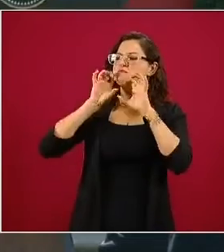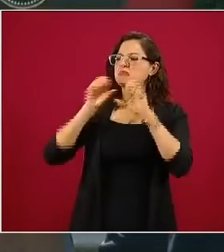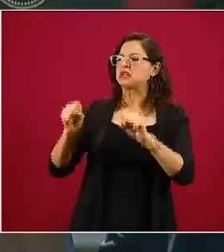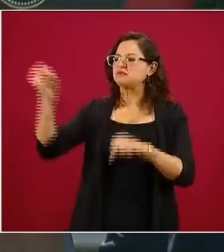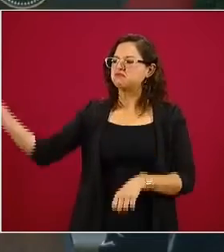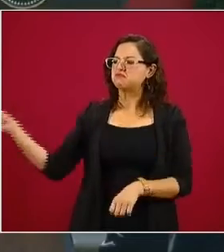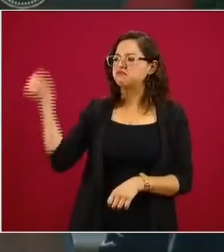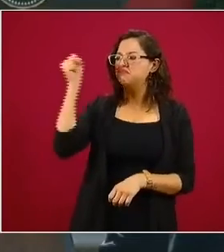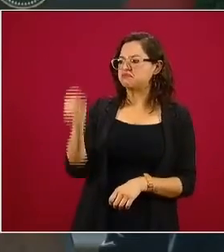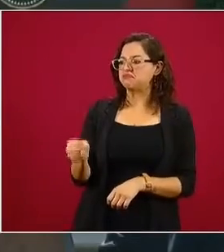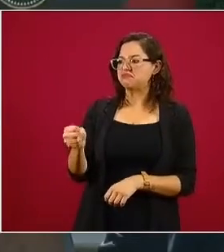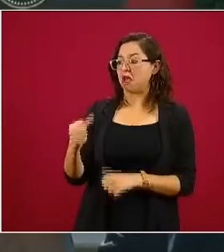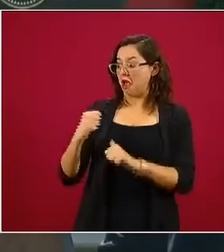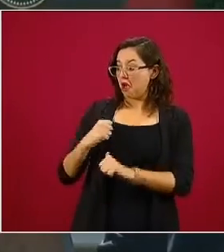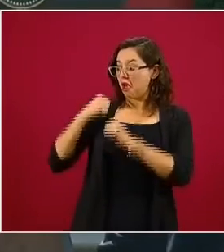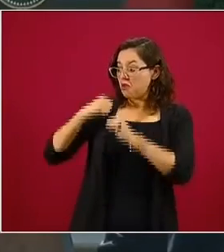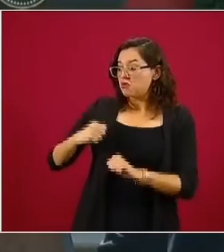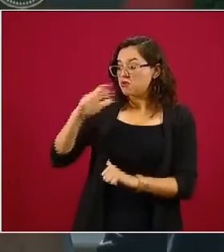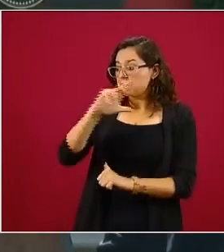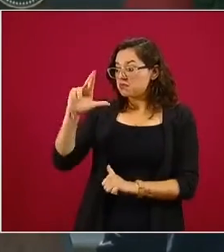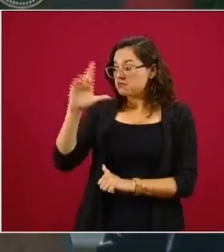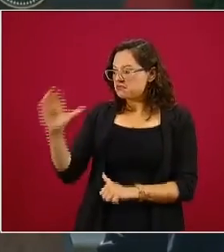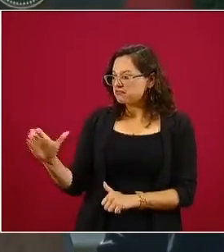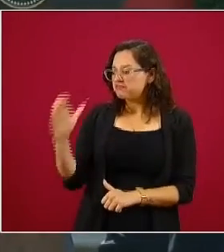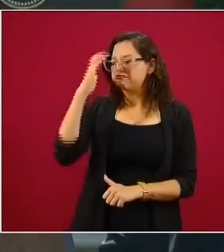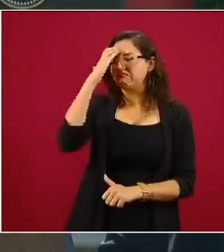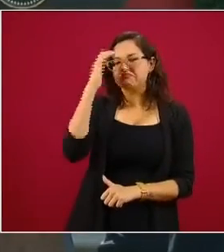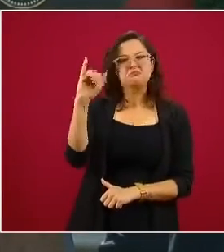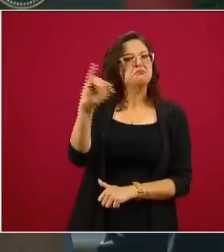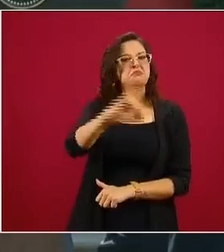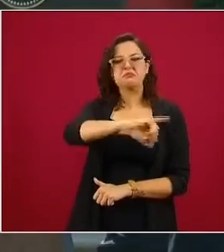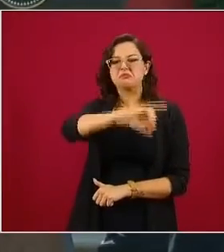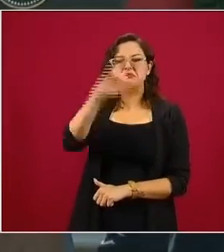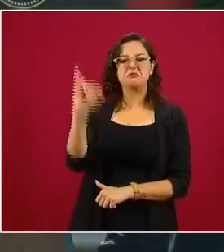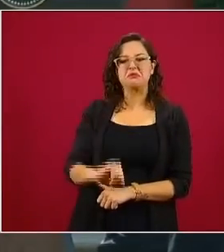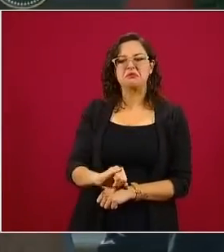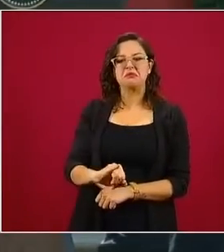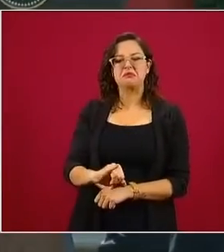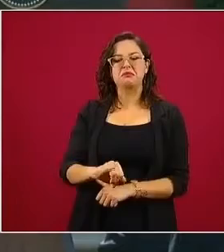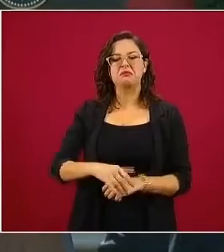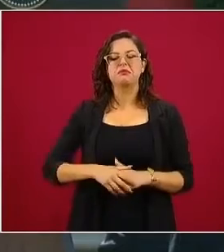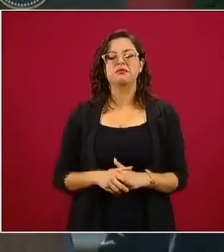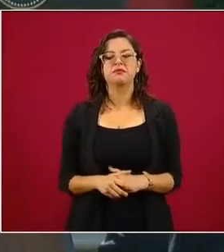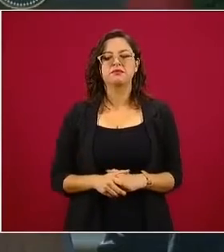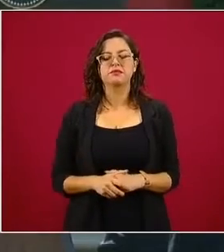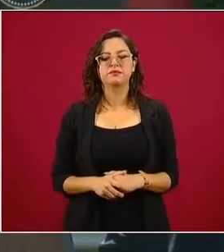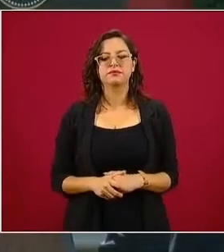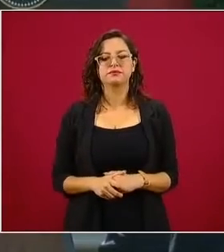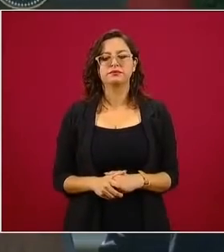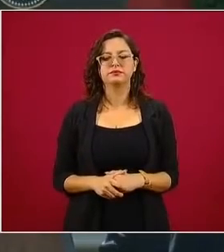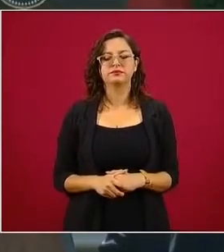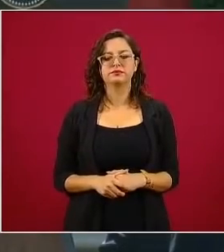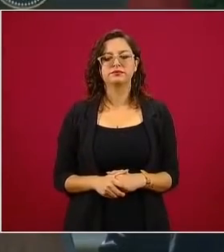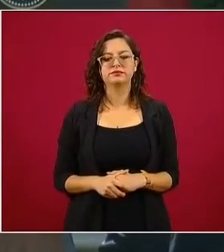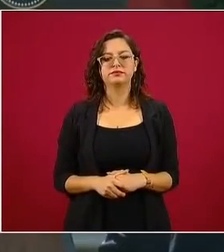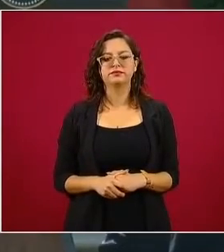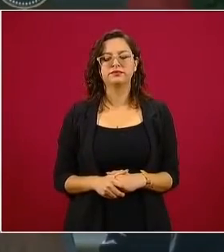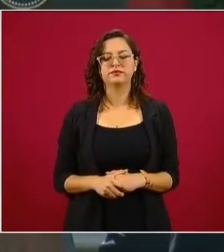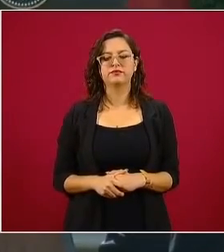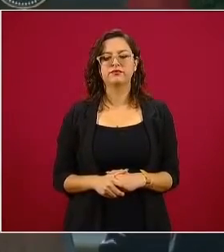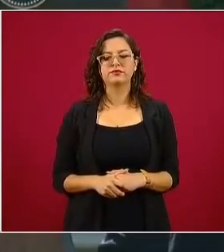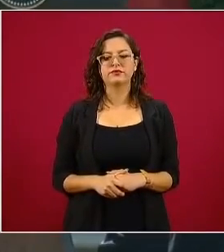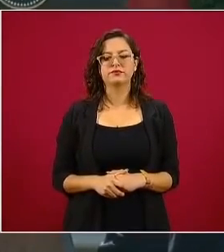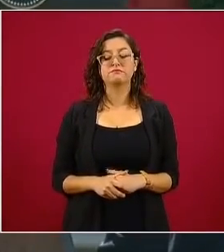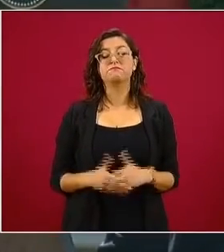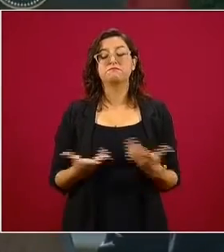México con la intervención del poderoso ejército francés. No